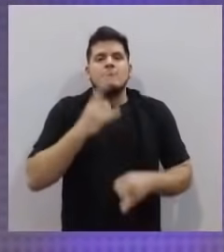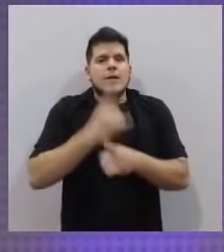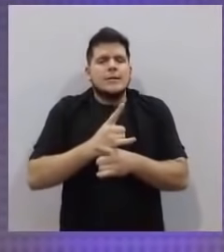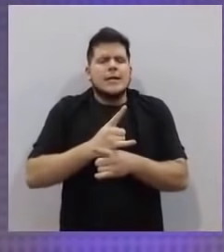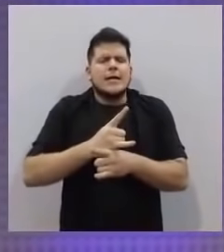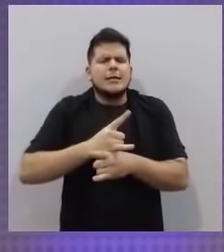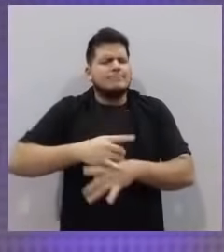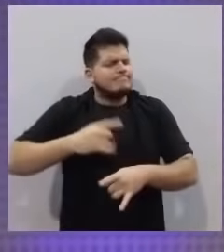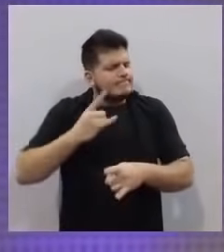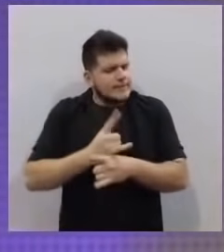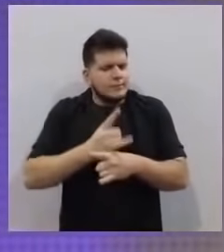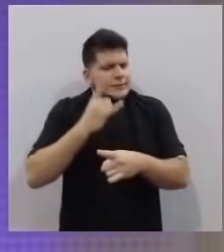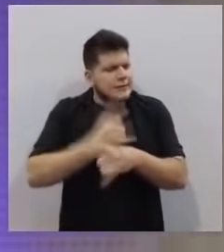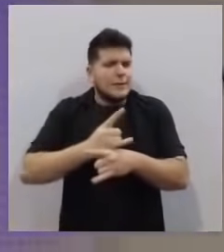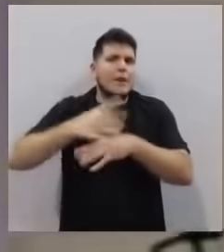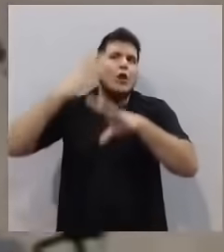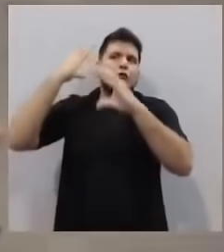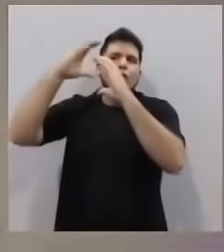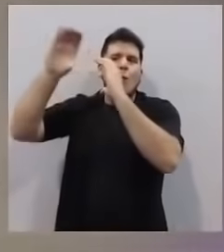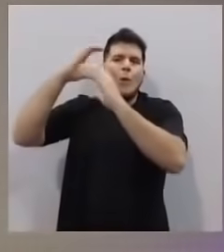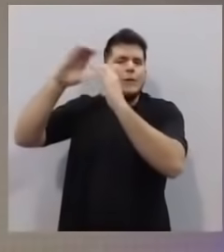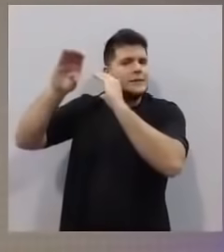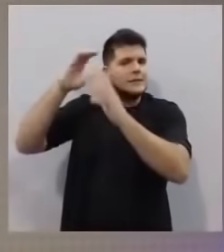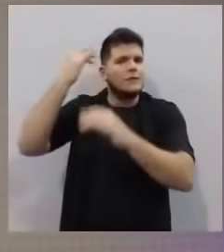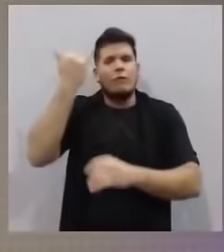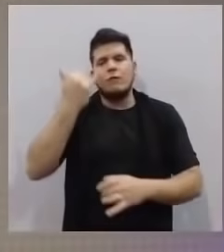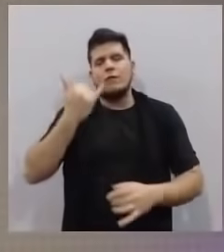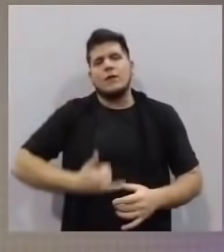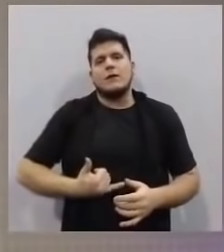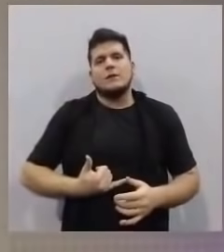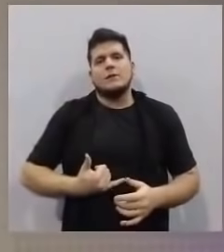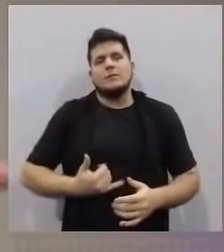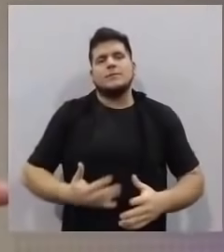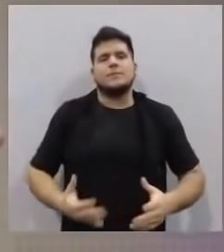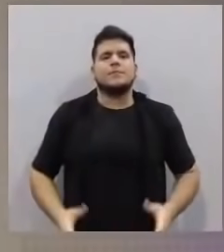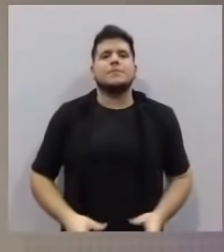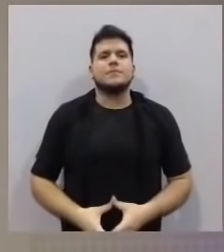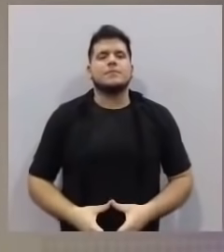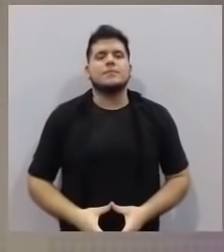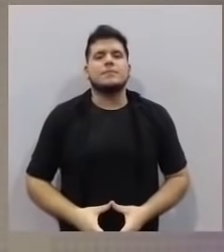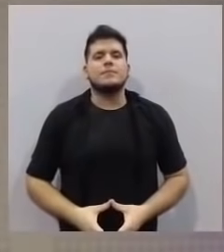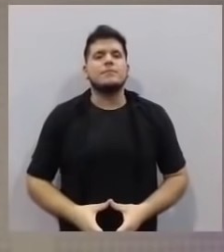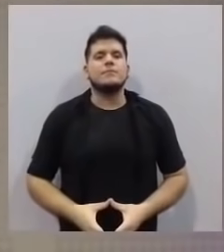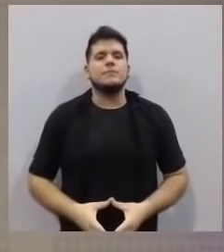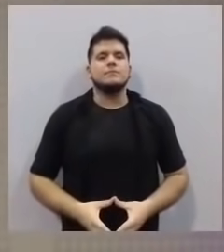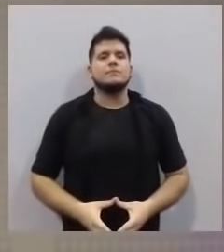dije que lo correcto la trae y te dice hijo todas las cosas son tuyas